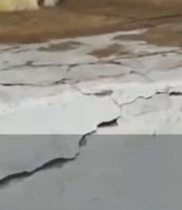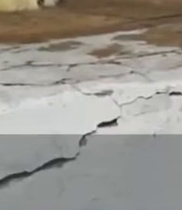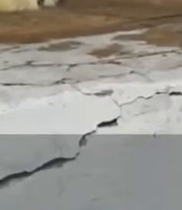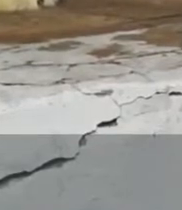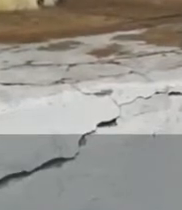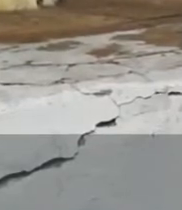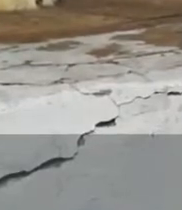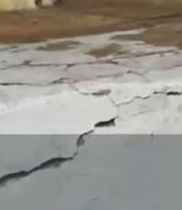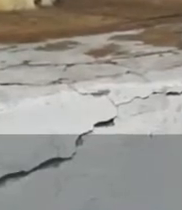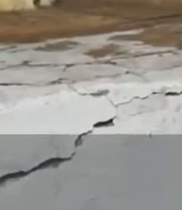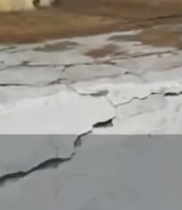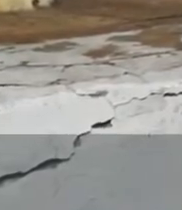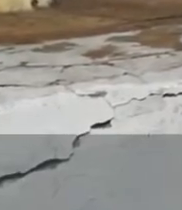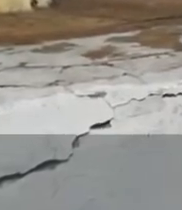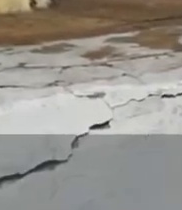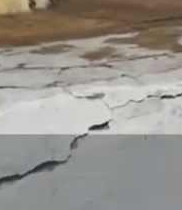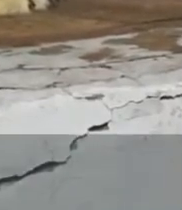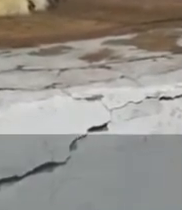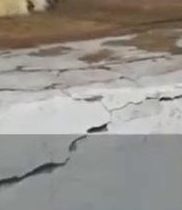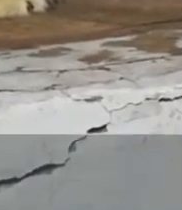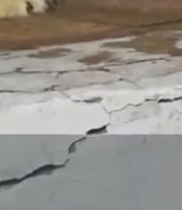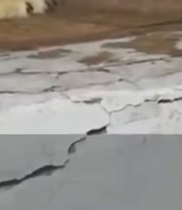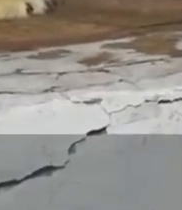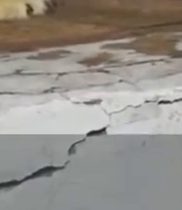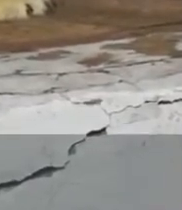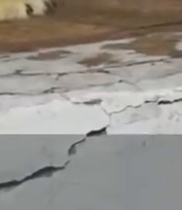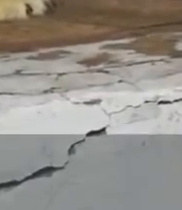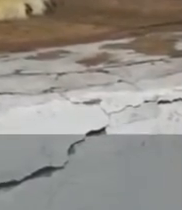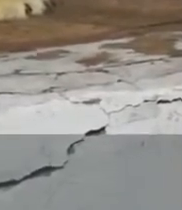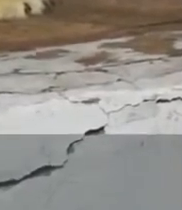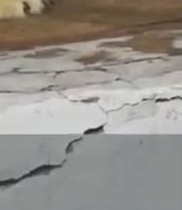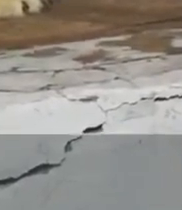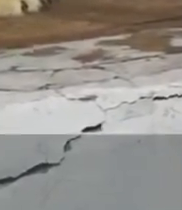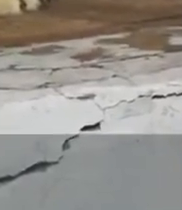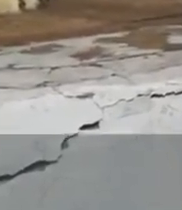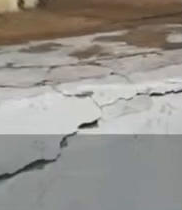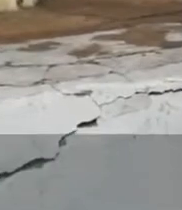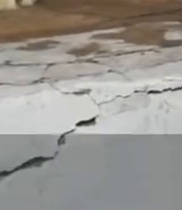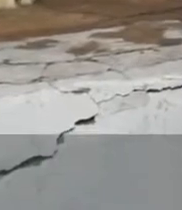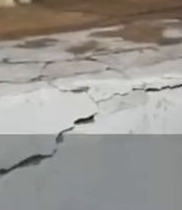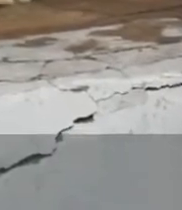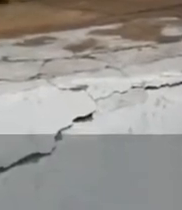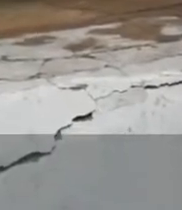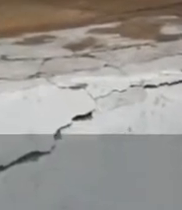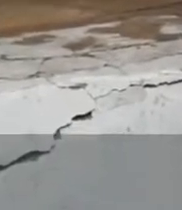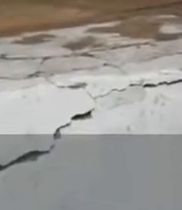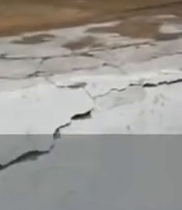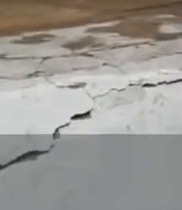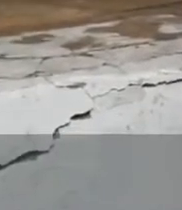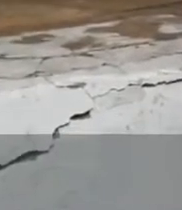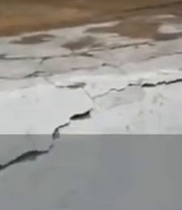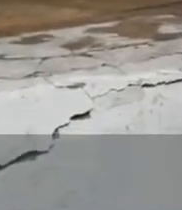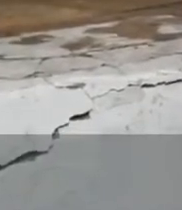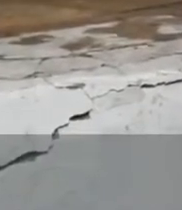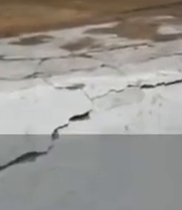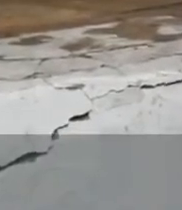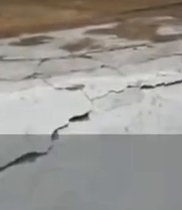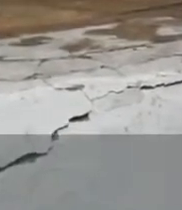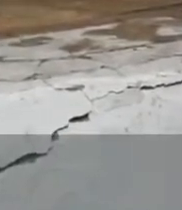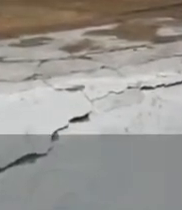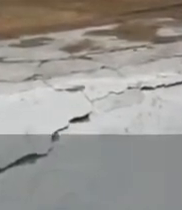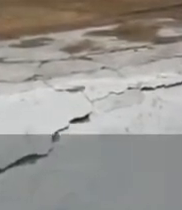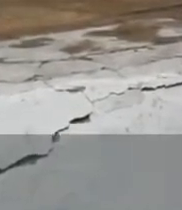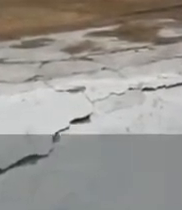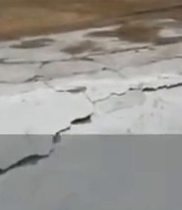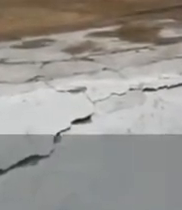el Protocolo de Montreal y restringimos los compuestos que estaban causando el agotamiento del ozono. E incluso con esa acción